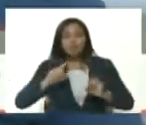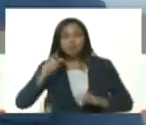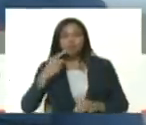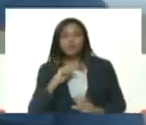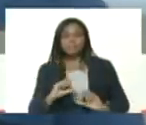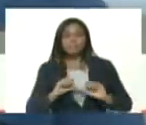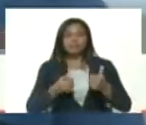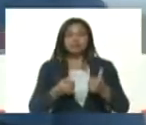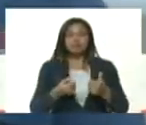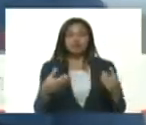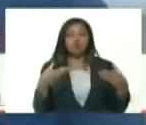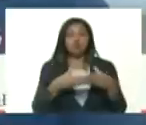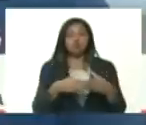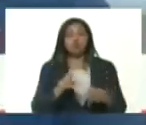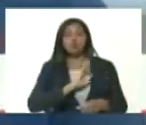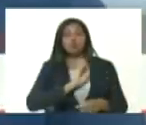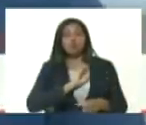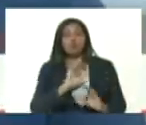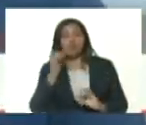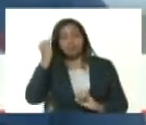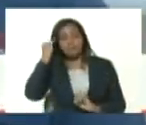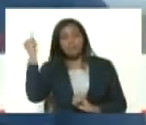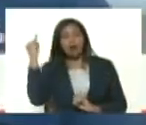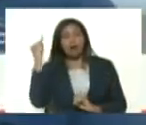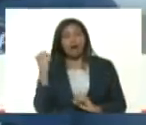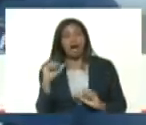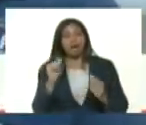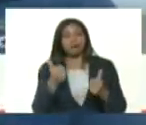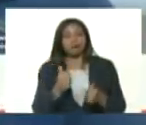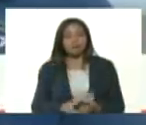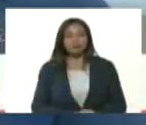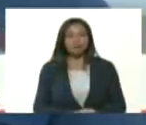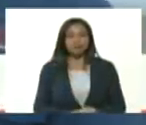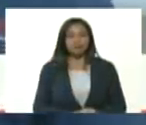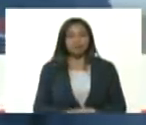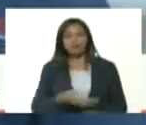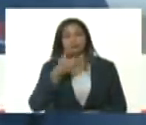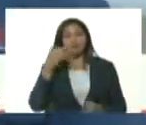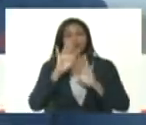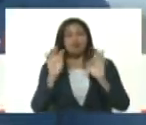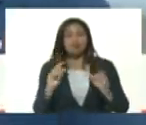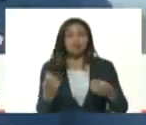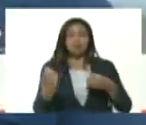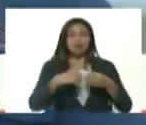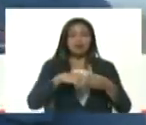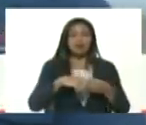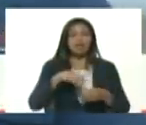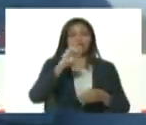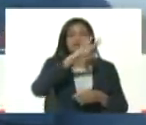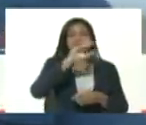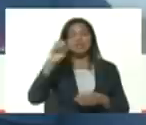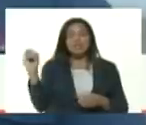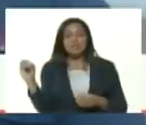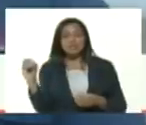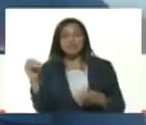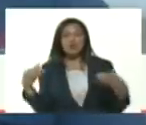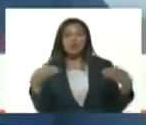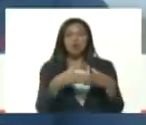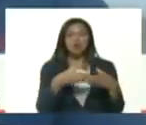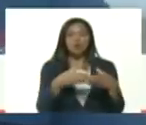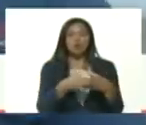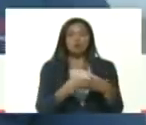nacido de parte suya esta idea extraordinaria. Y qué mejor momento para incorporar 500